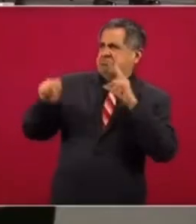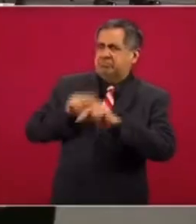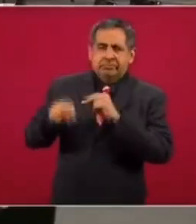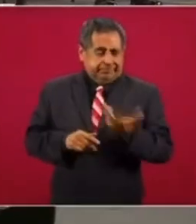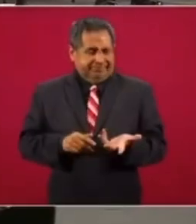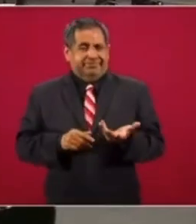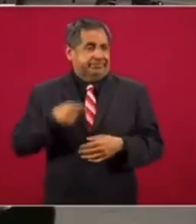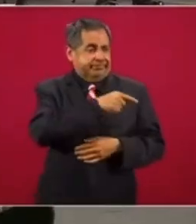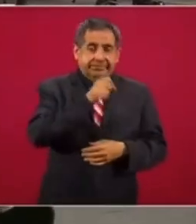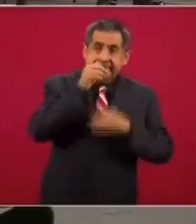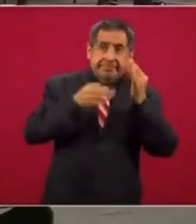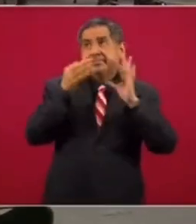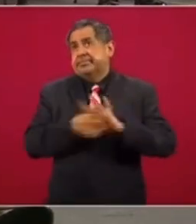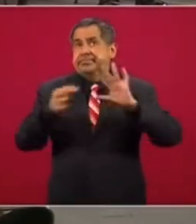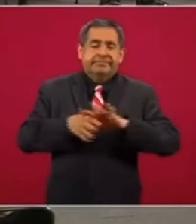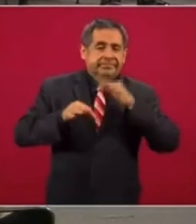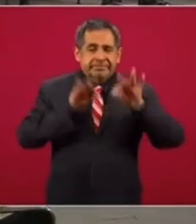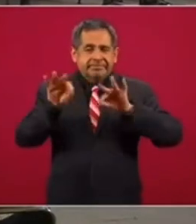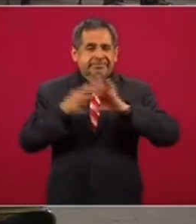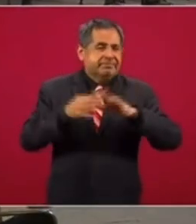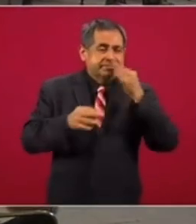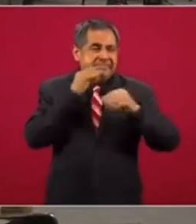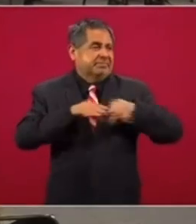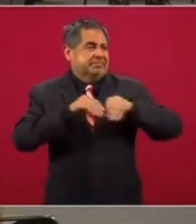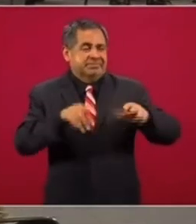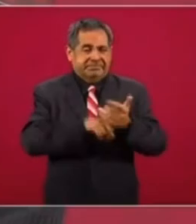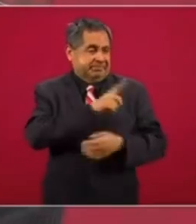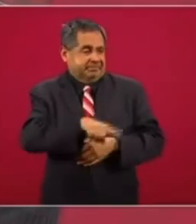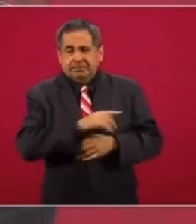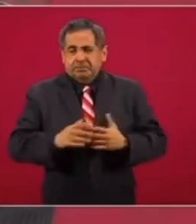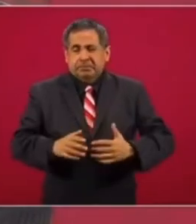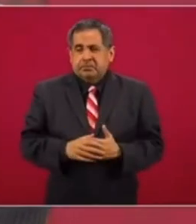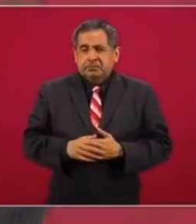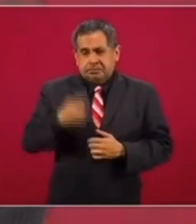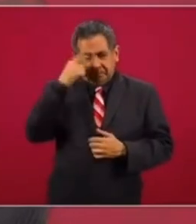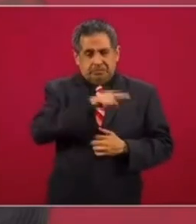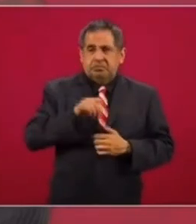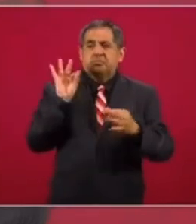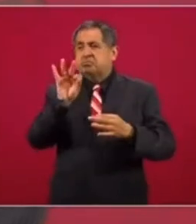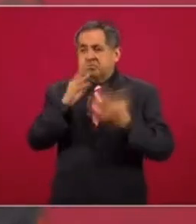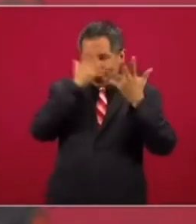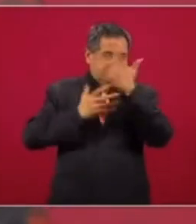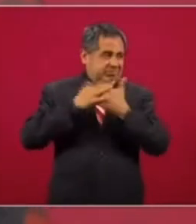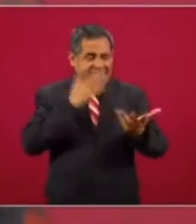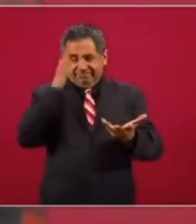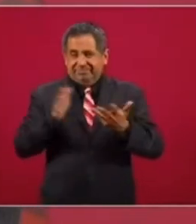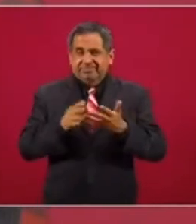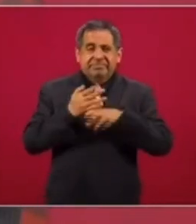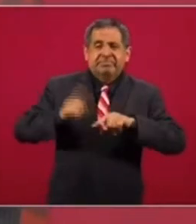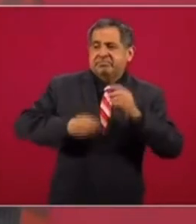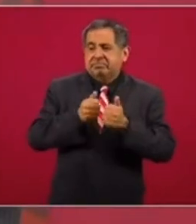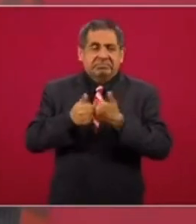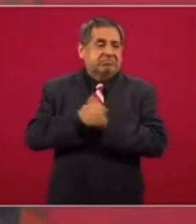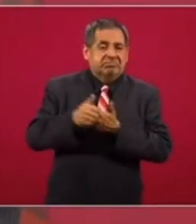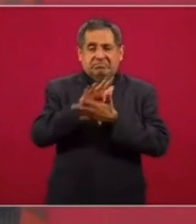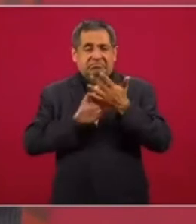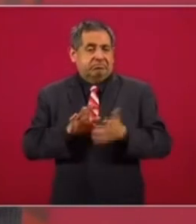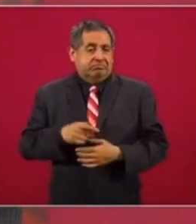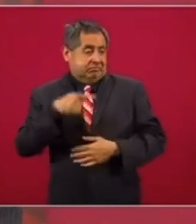emprendieron toda una campaña para desinformar y